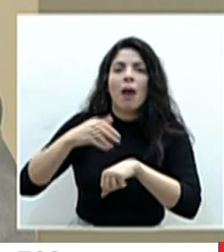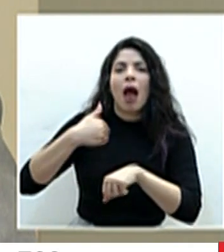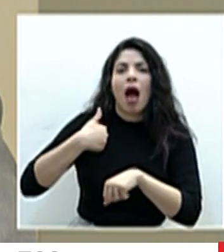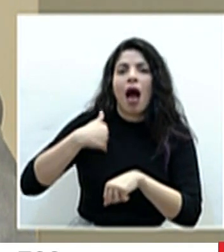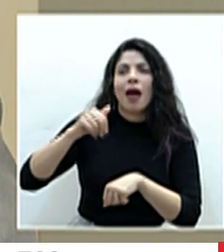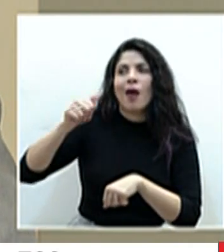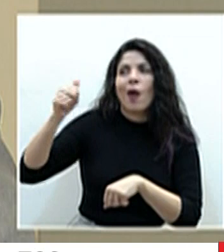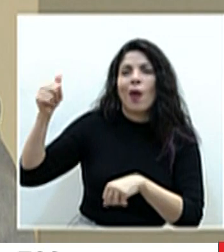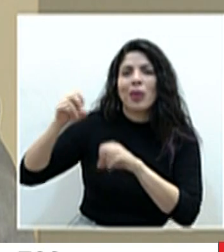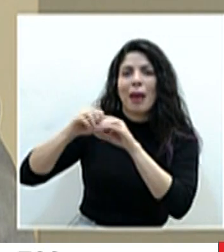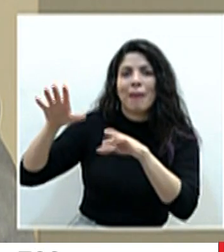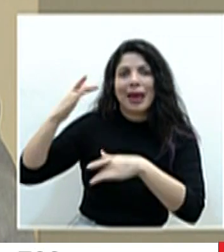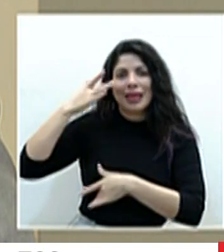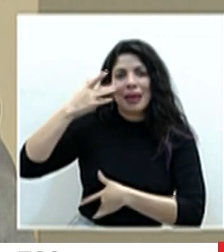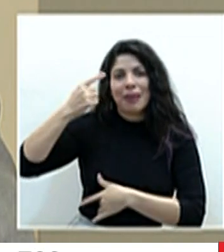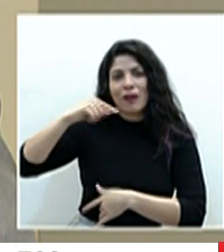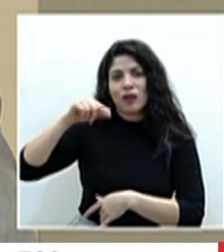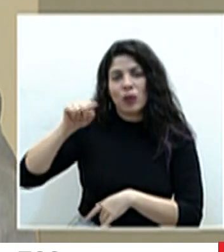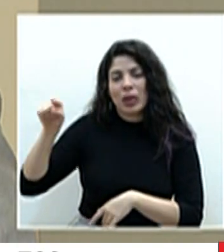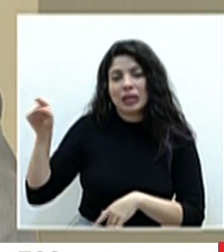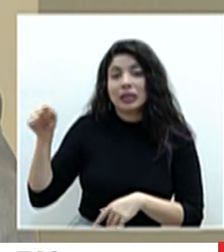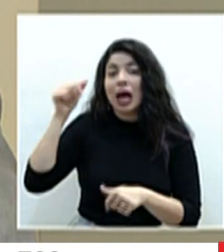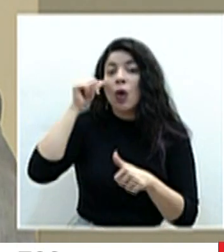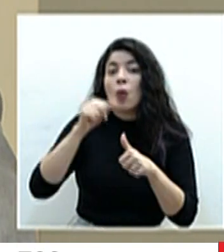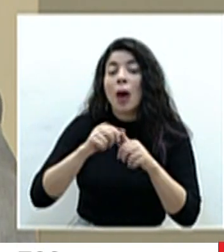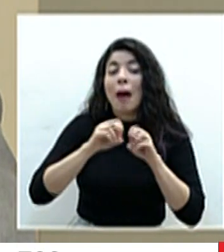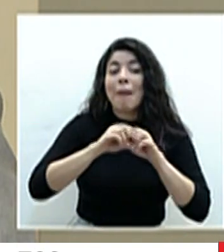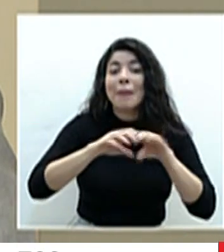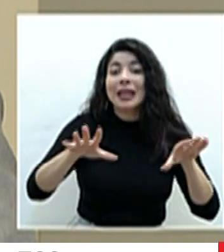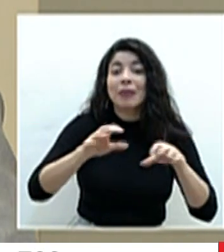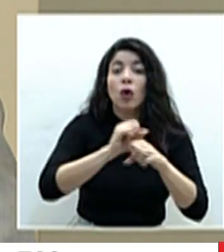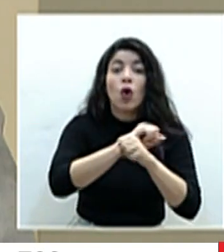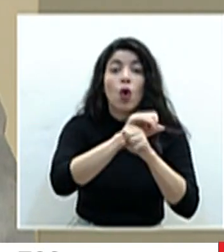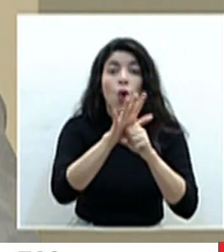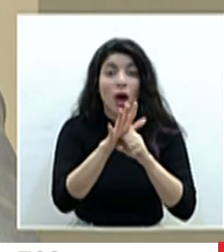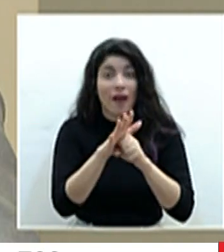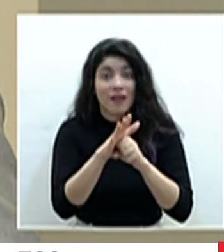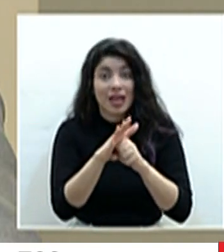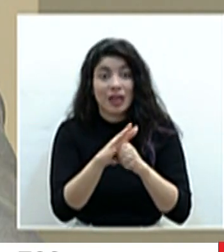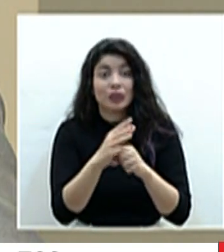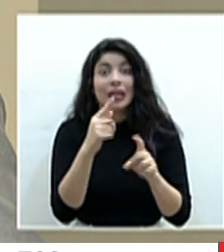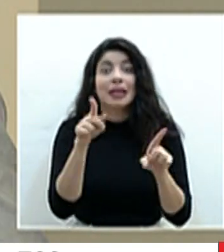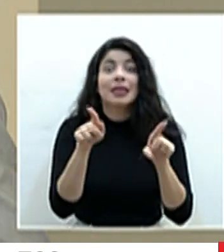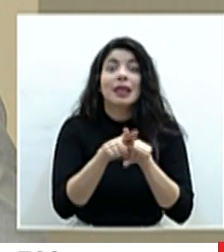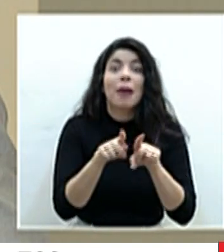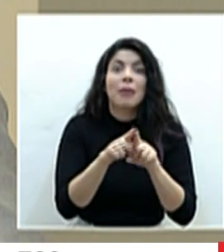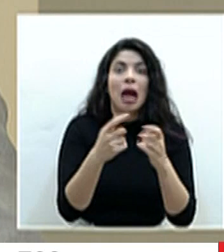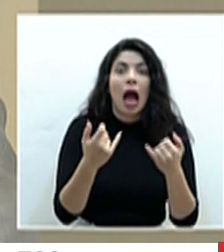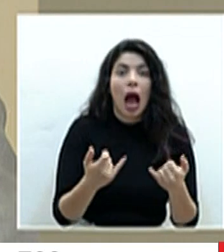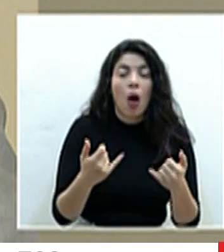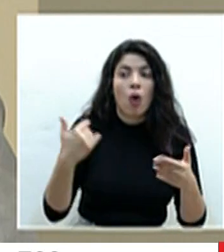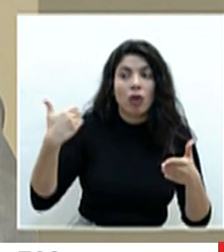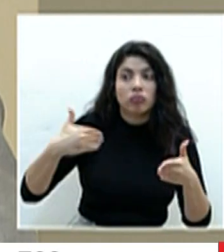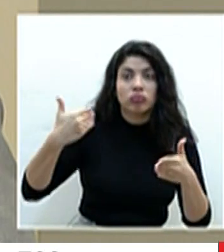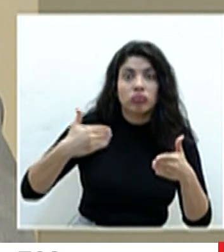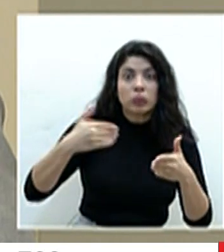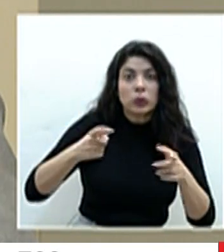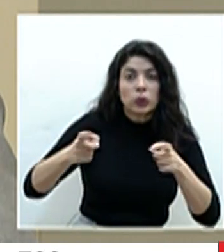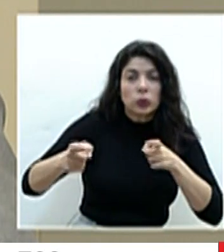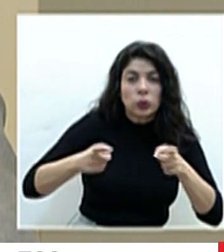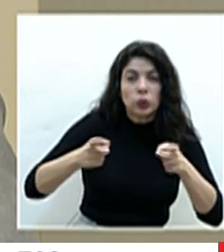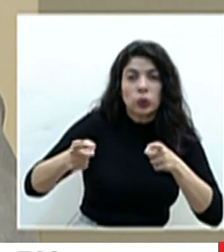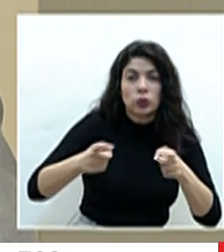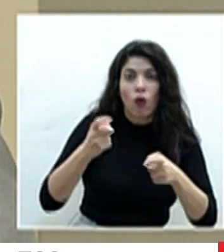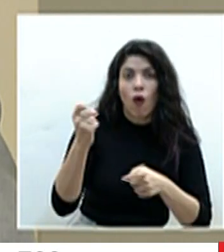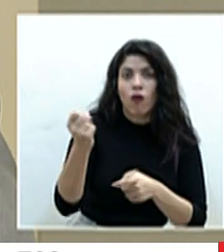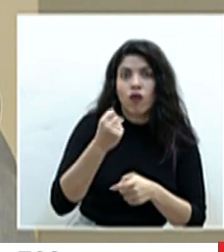las pandemias de influenza. Recordemos que con pandemias de coronavirus y con este nivel también, en donde hemos actuado de manera muy contundente, muy